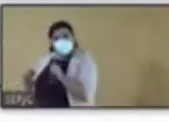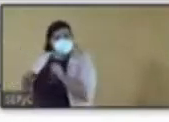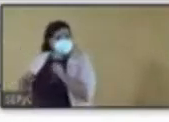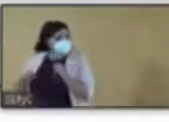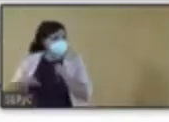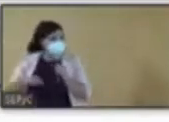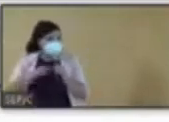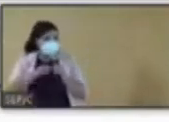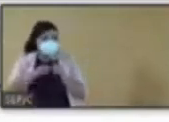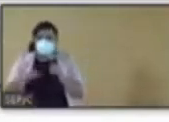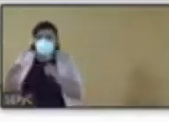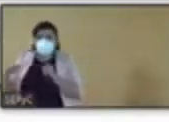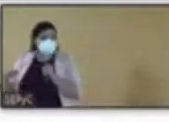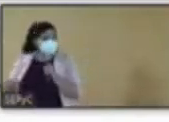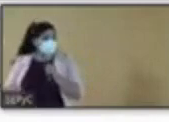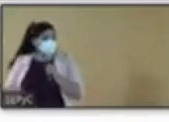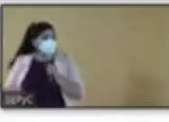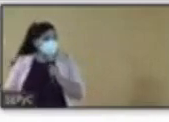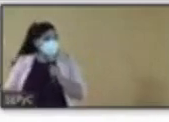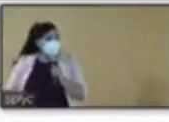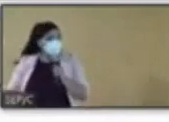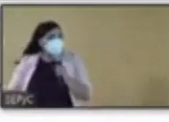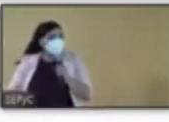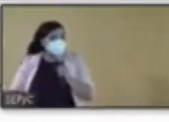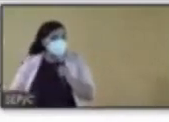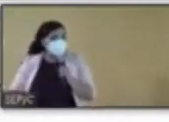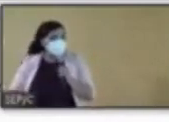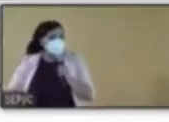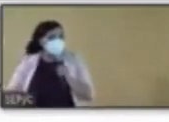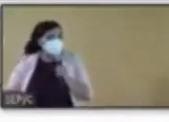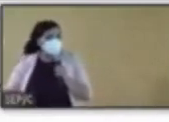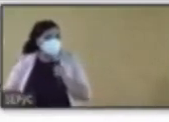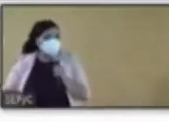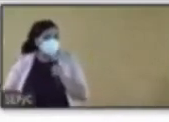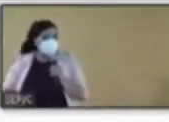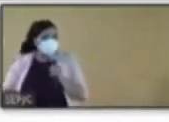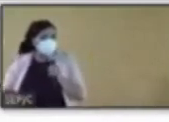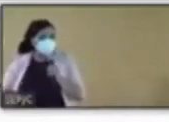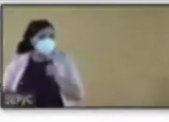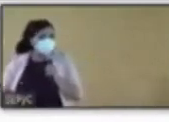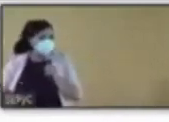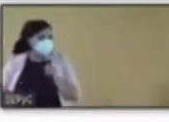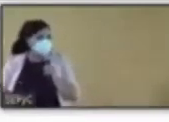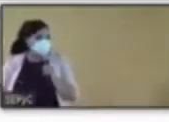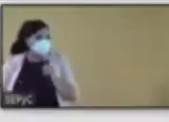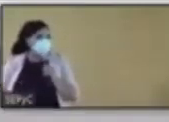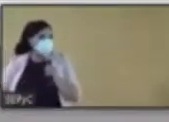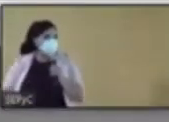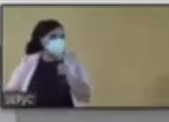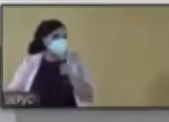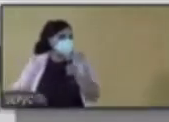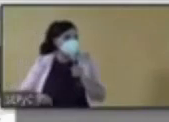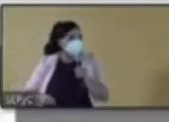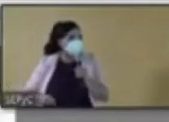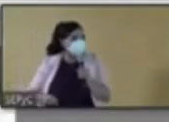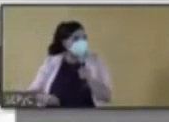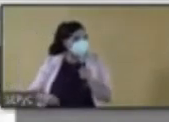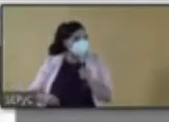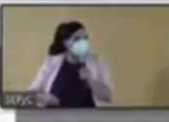que estamos realizando, en el caso práctico realizado, vamos a firmar nuestra declaración insertando CURP y